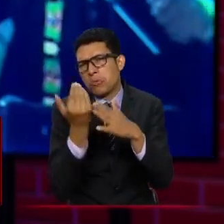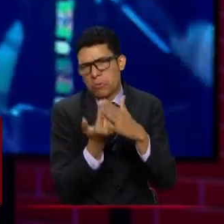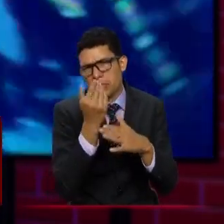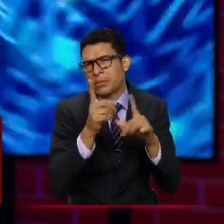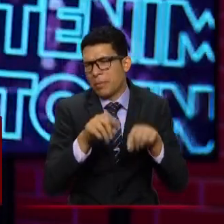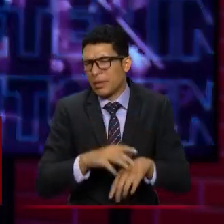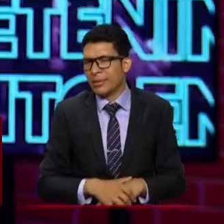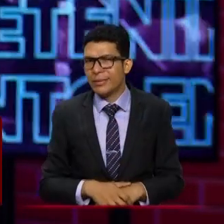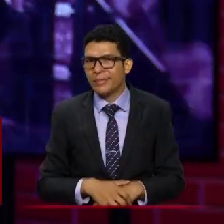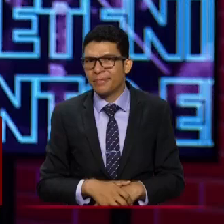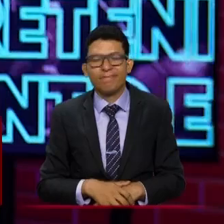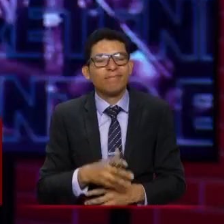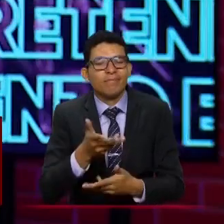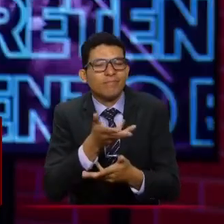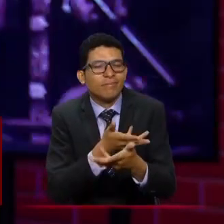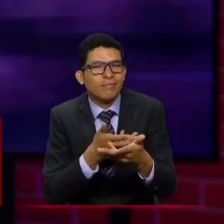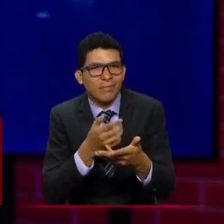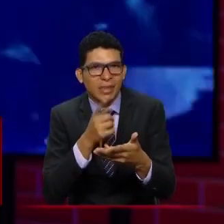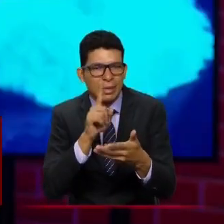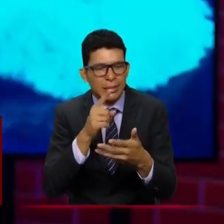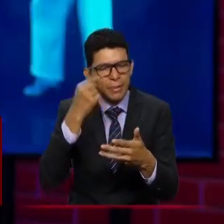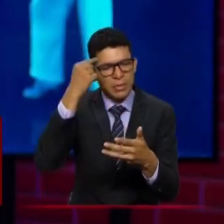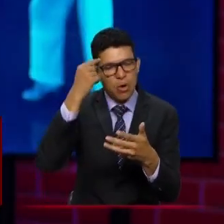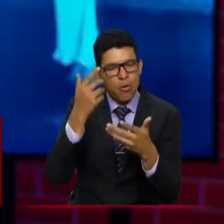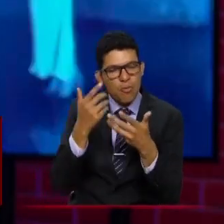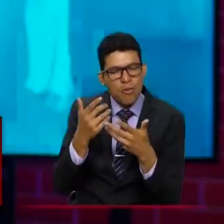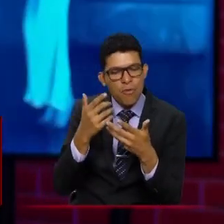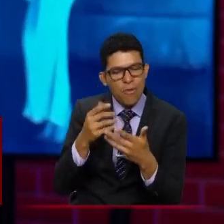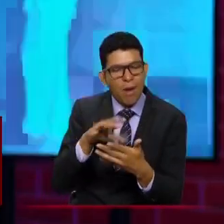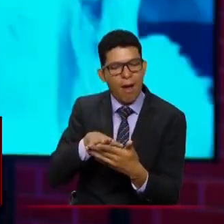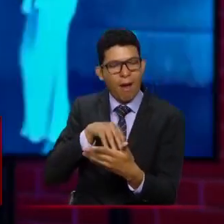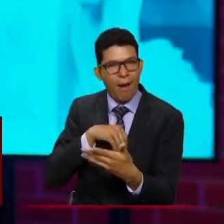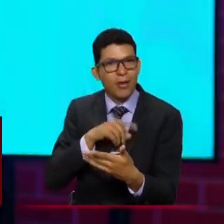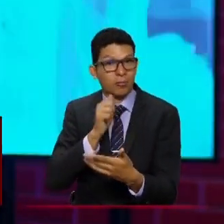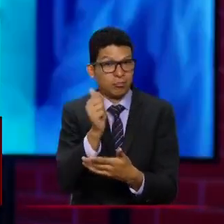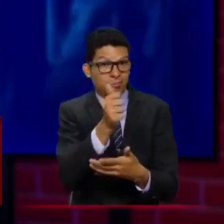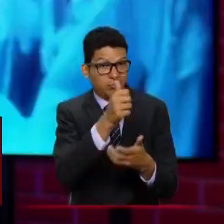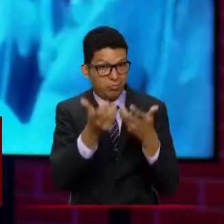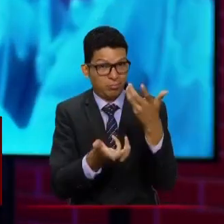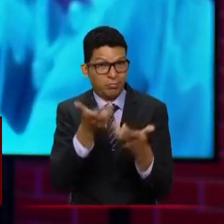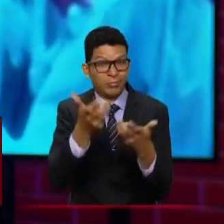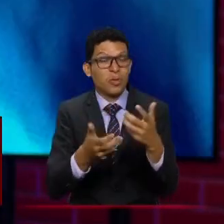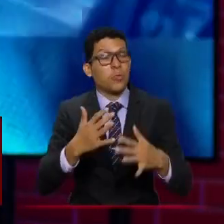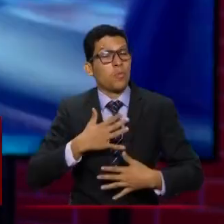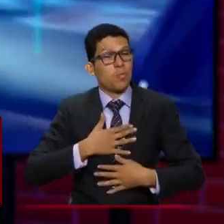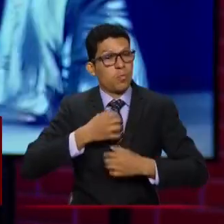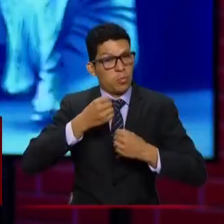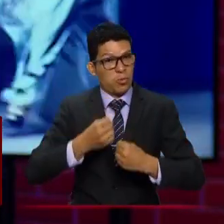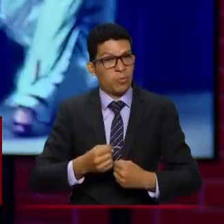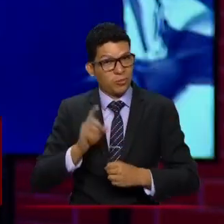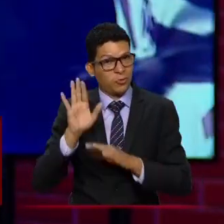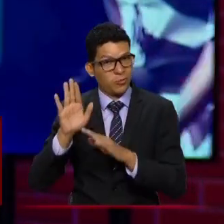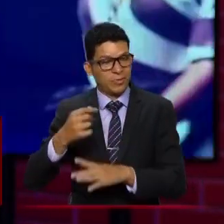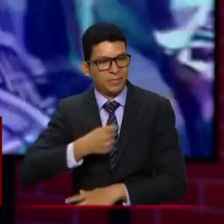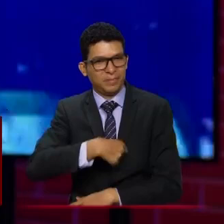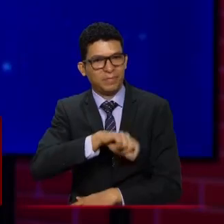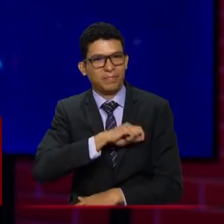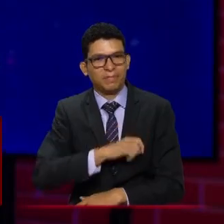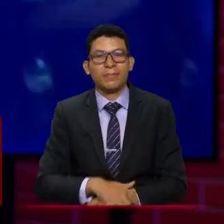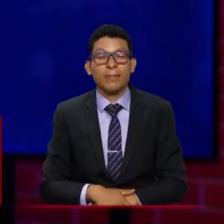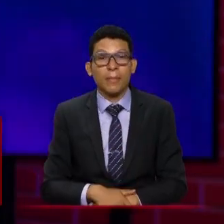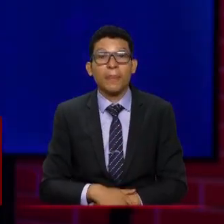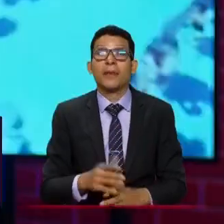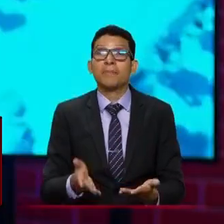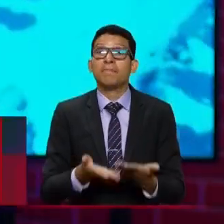innovadoras, compartiendo los secretos detrás de este manjar que ha llegado a ser patrimonio cultural inmaterial. Por otra parte,